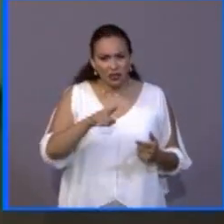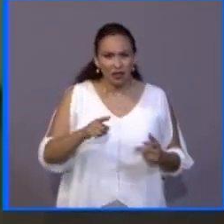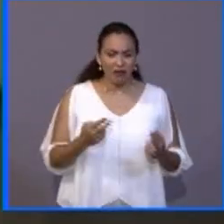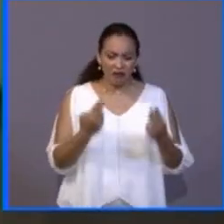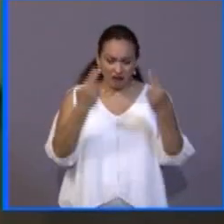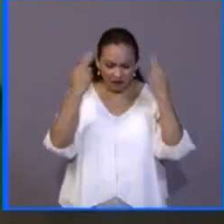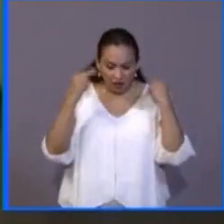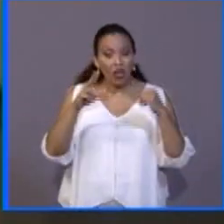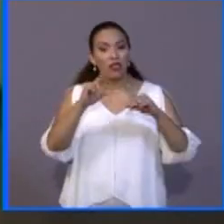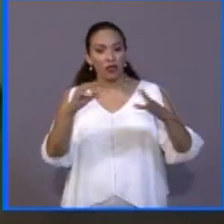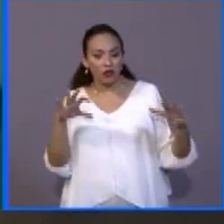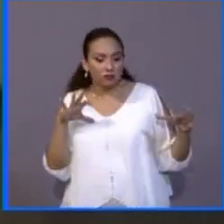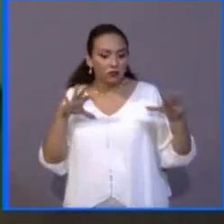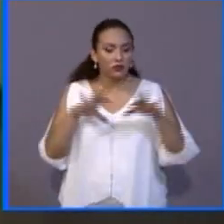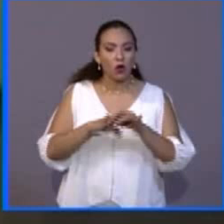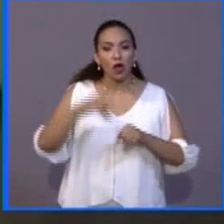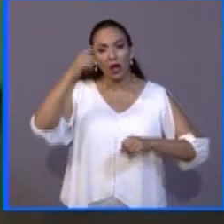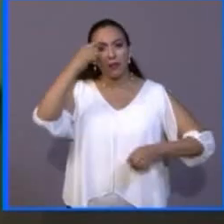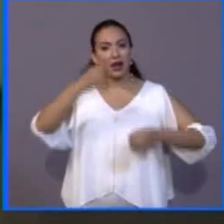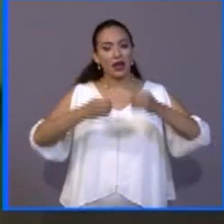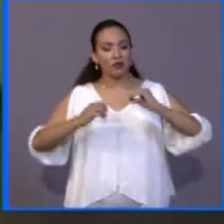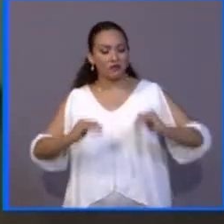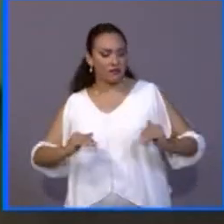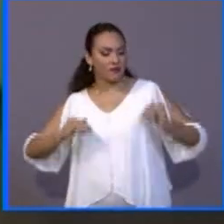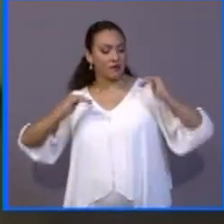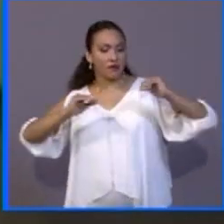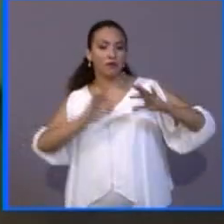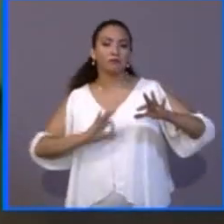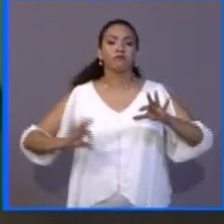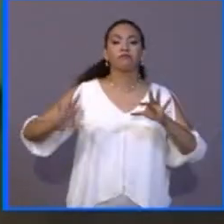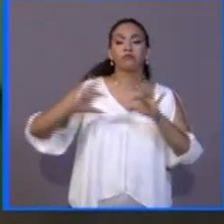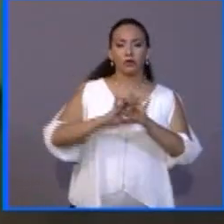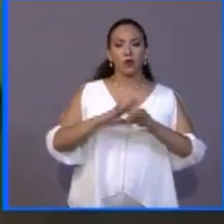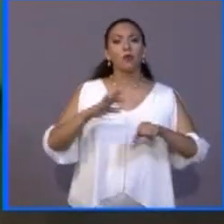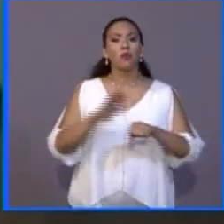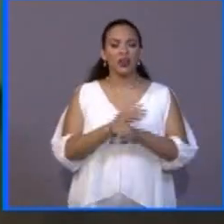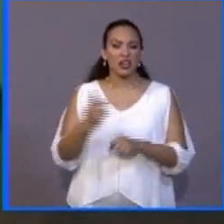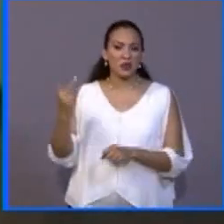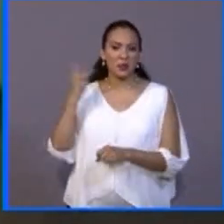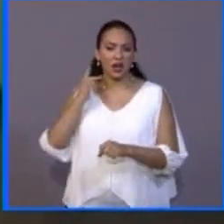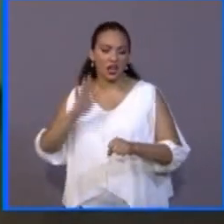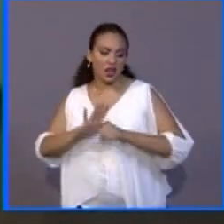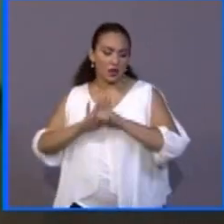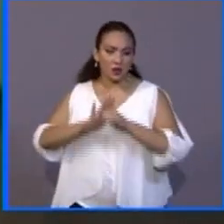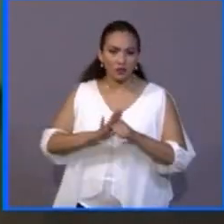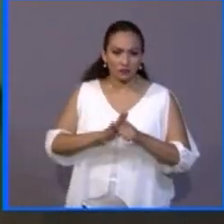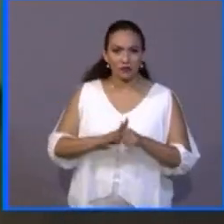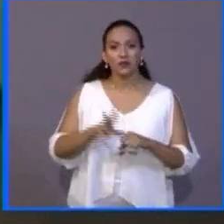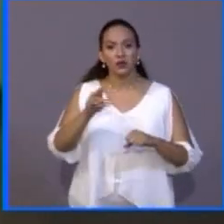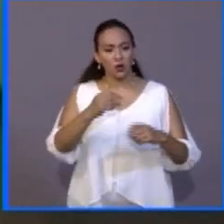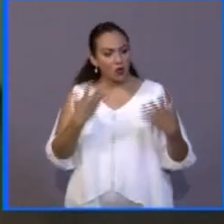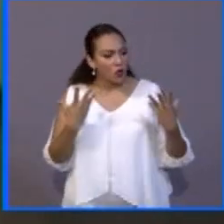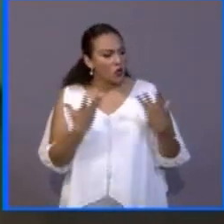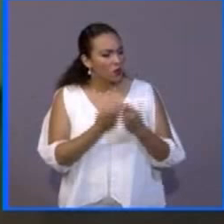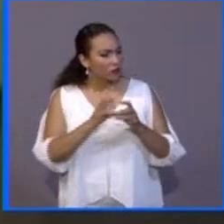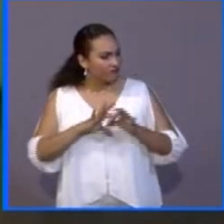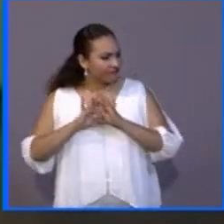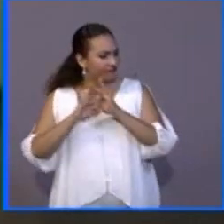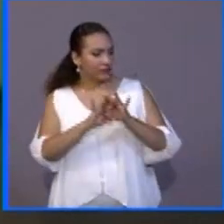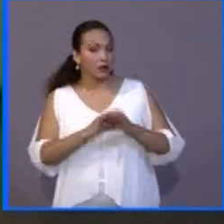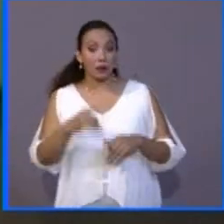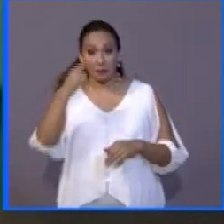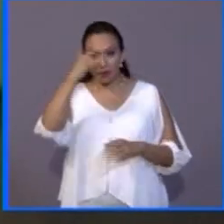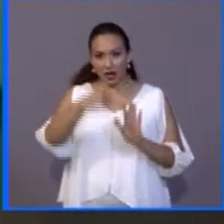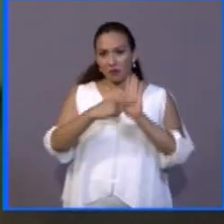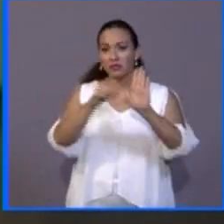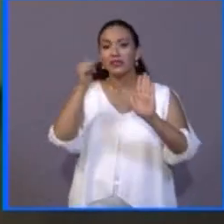brazos para lograr un sistema judicial que, libre de presiones externas de cualquier tipo, se fundamente en la